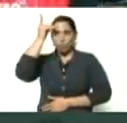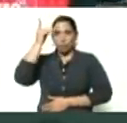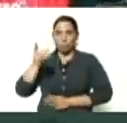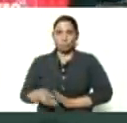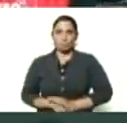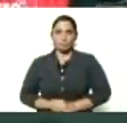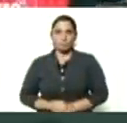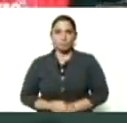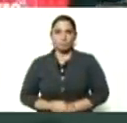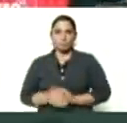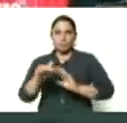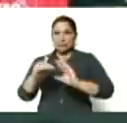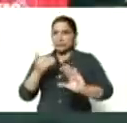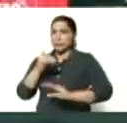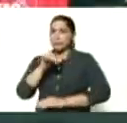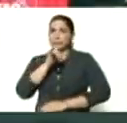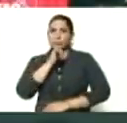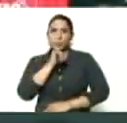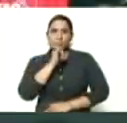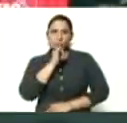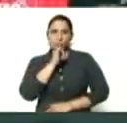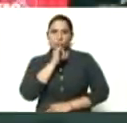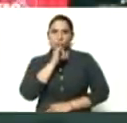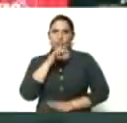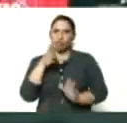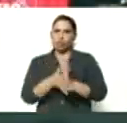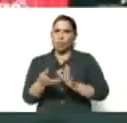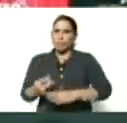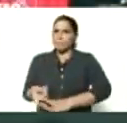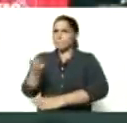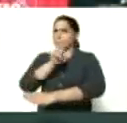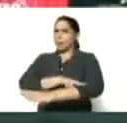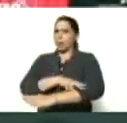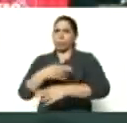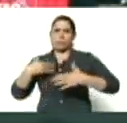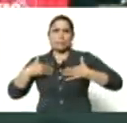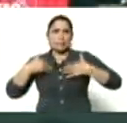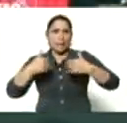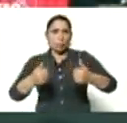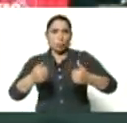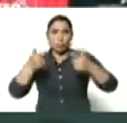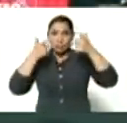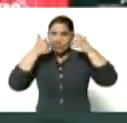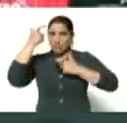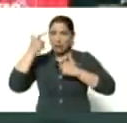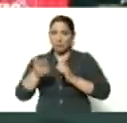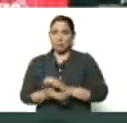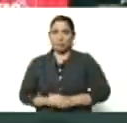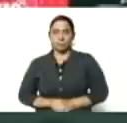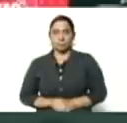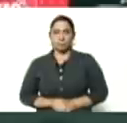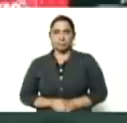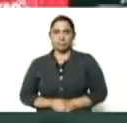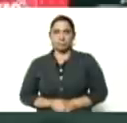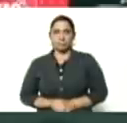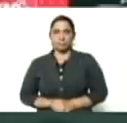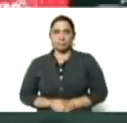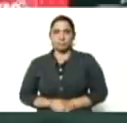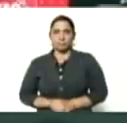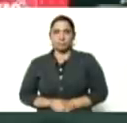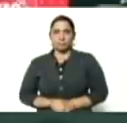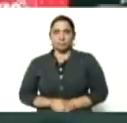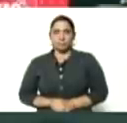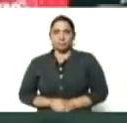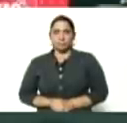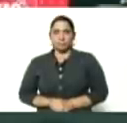Y nos llegó una noticia del agravamiento de la situación ya crítica de nuestro comandante Hugo Chávez.